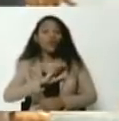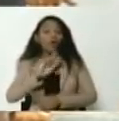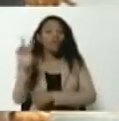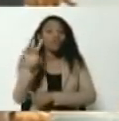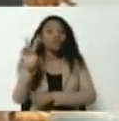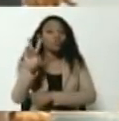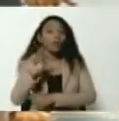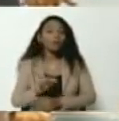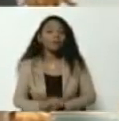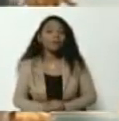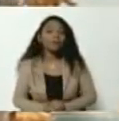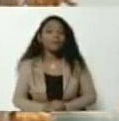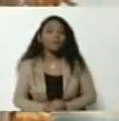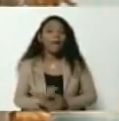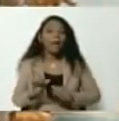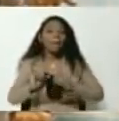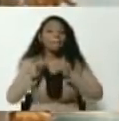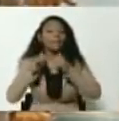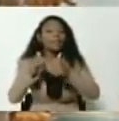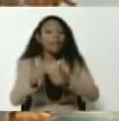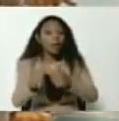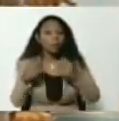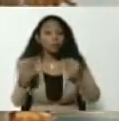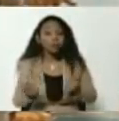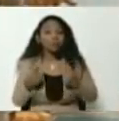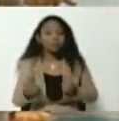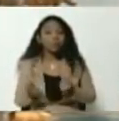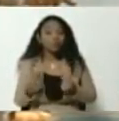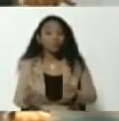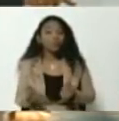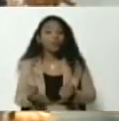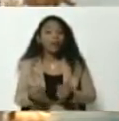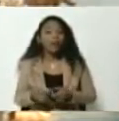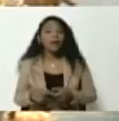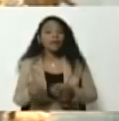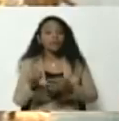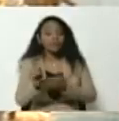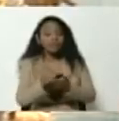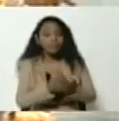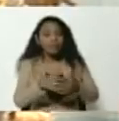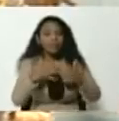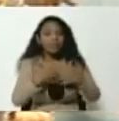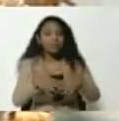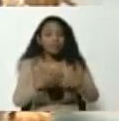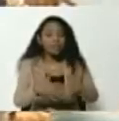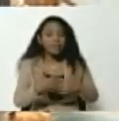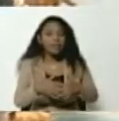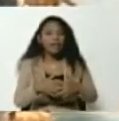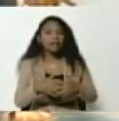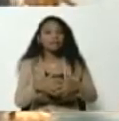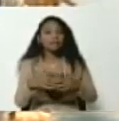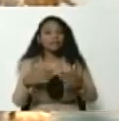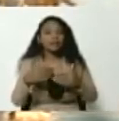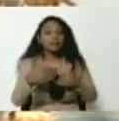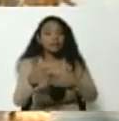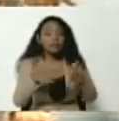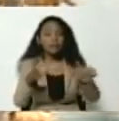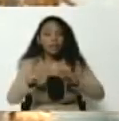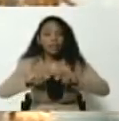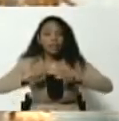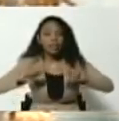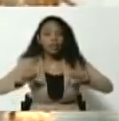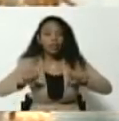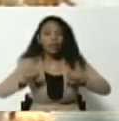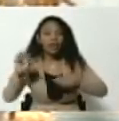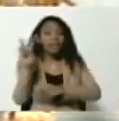Venezuela, empezaron a buscar activos, refinerías, plantas eléctricas, haciendas, fondos,